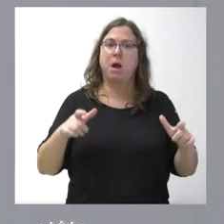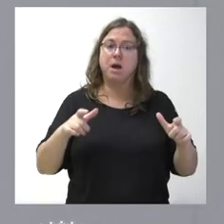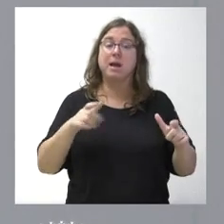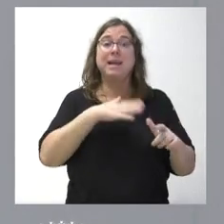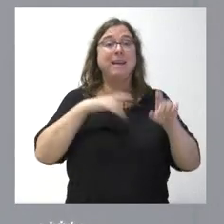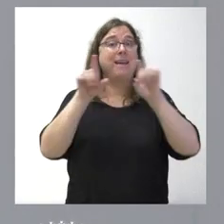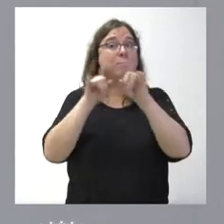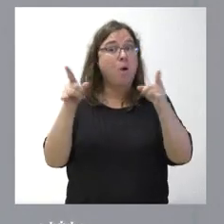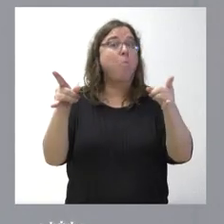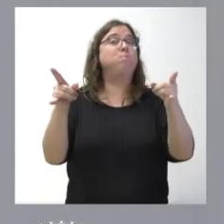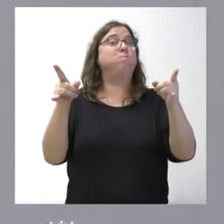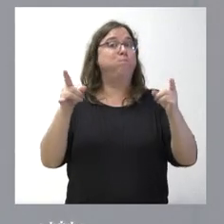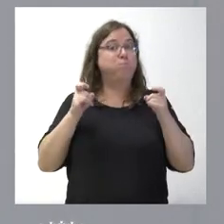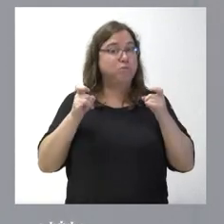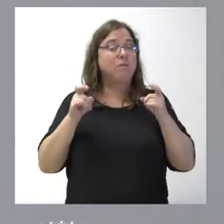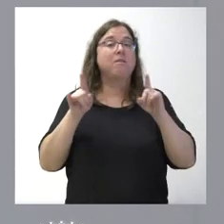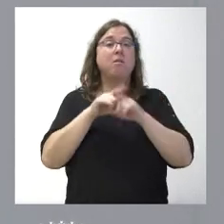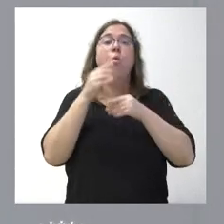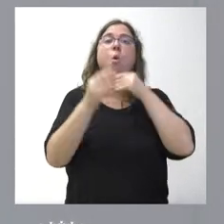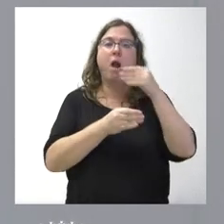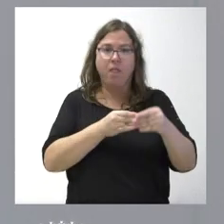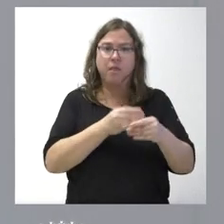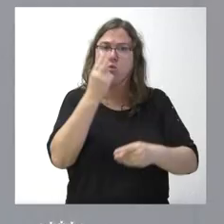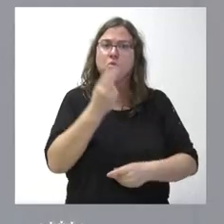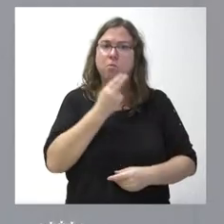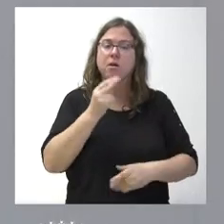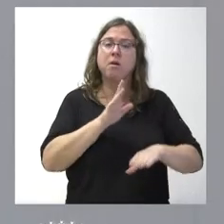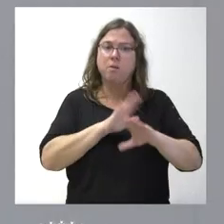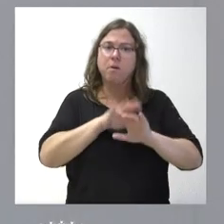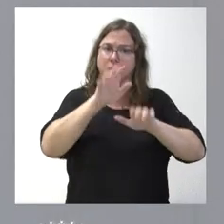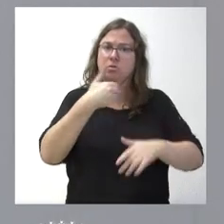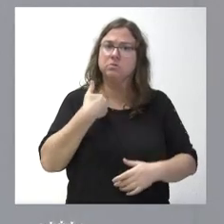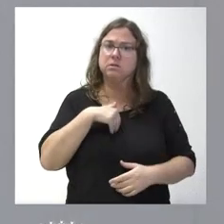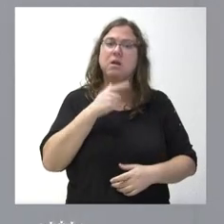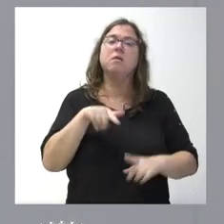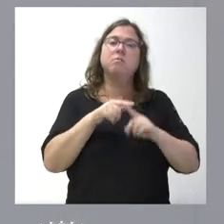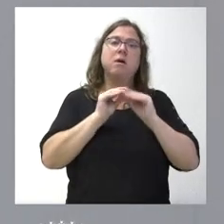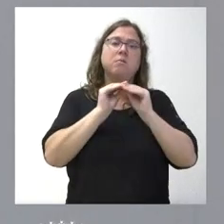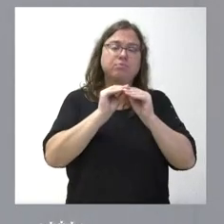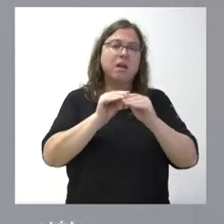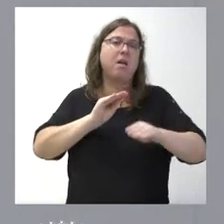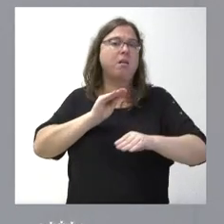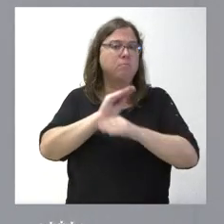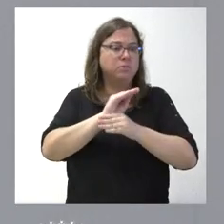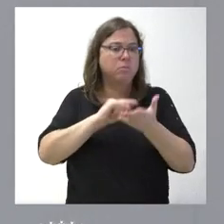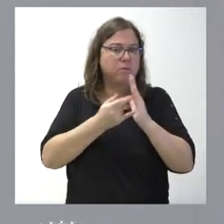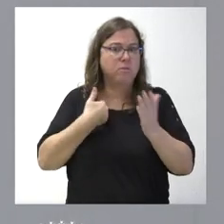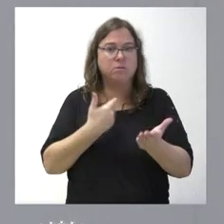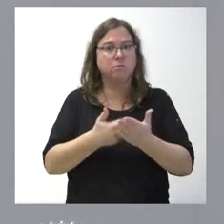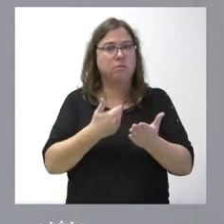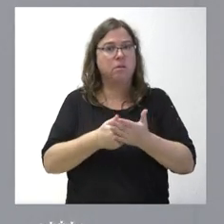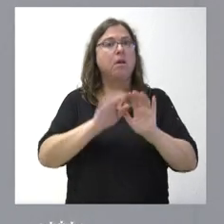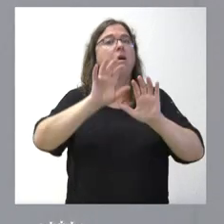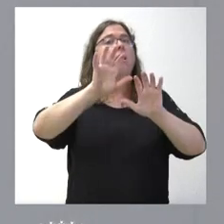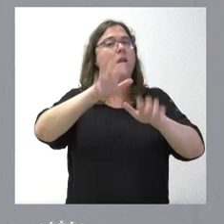eh iniciativas Como así estamos haciendo para León y en llevar a cabo proyectos de inversión como demuestra que León